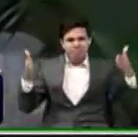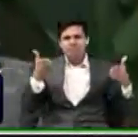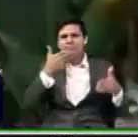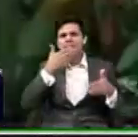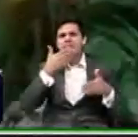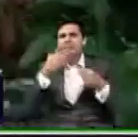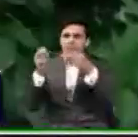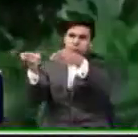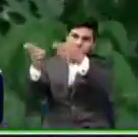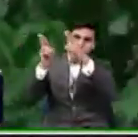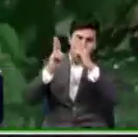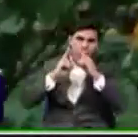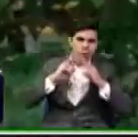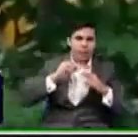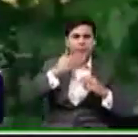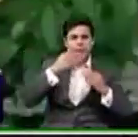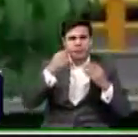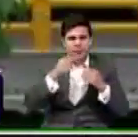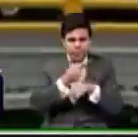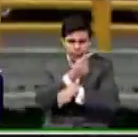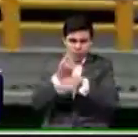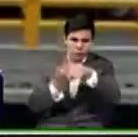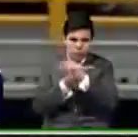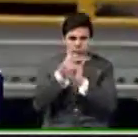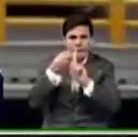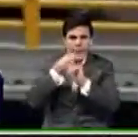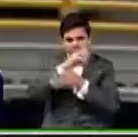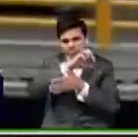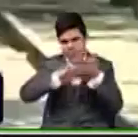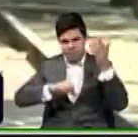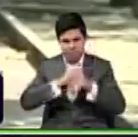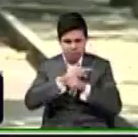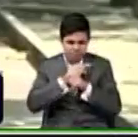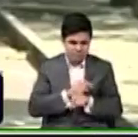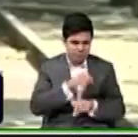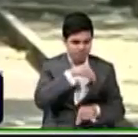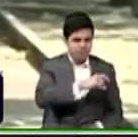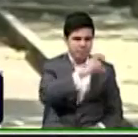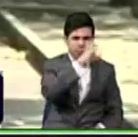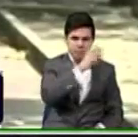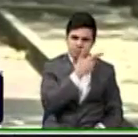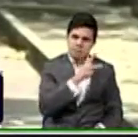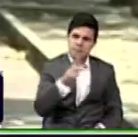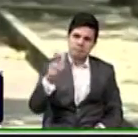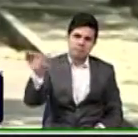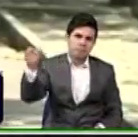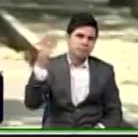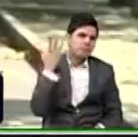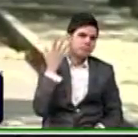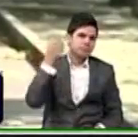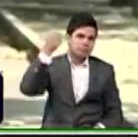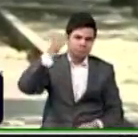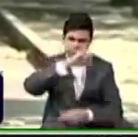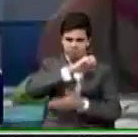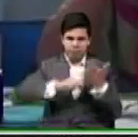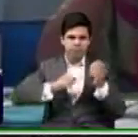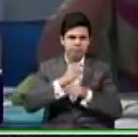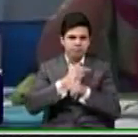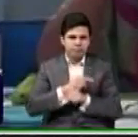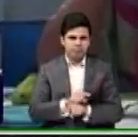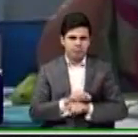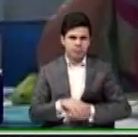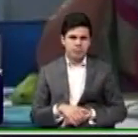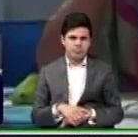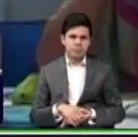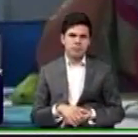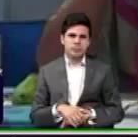tiempo esperado de hora y media el trayecto entre la capital norte santandereana y la ciudad de Los Caros.